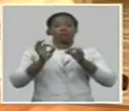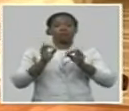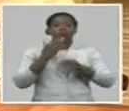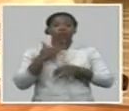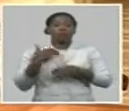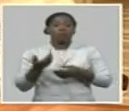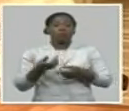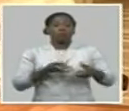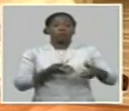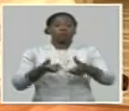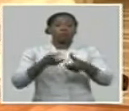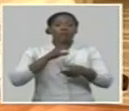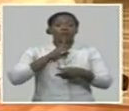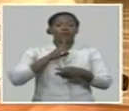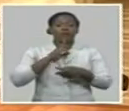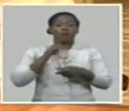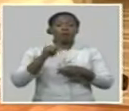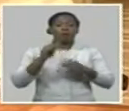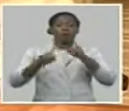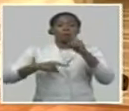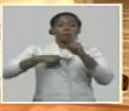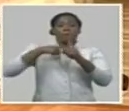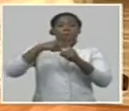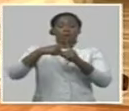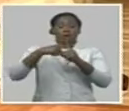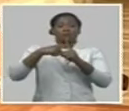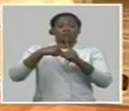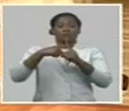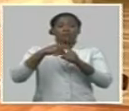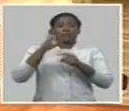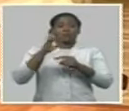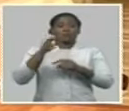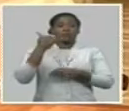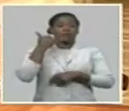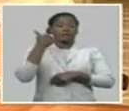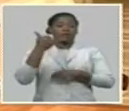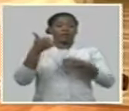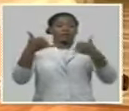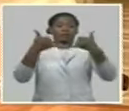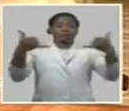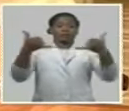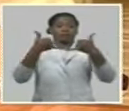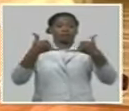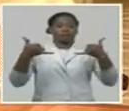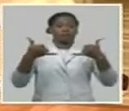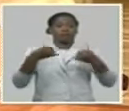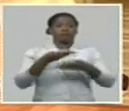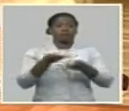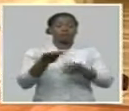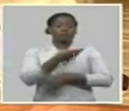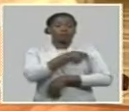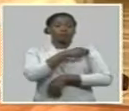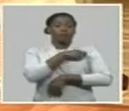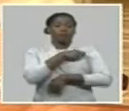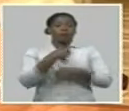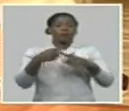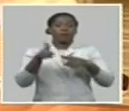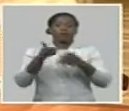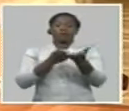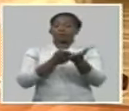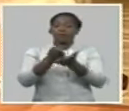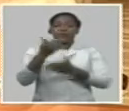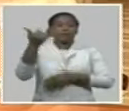incrementado de dos extensiones que existían como telephone a seis extensiones y todavía sabemos que hay personas que llaman y no pueden comunicarse